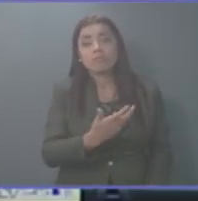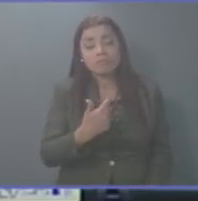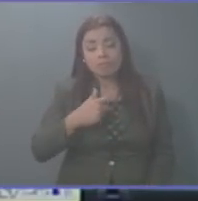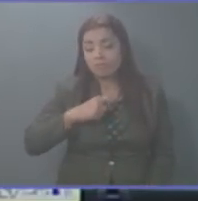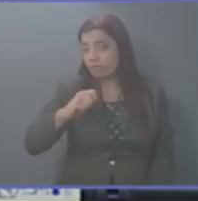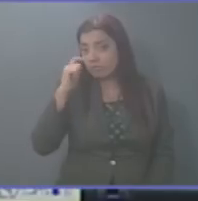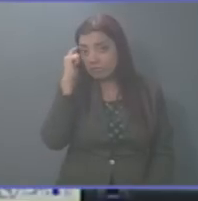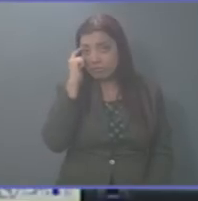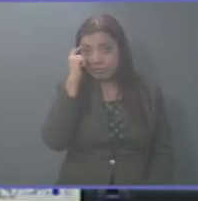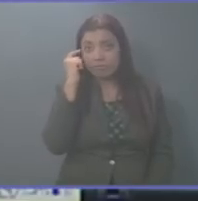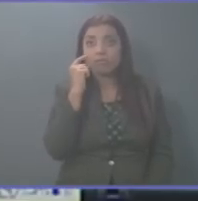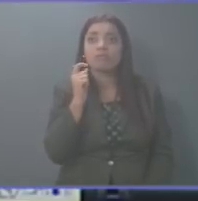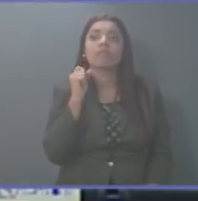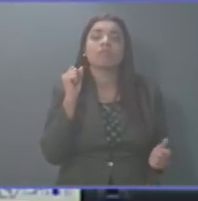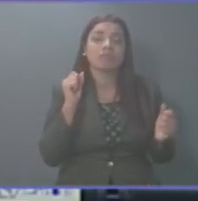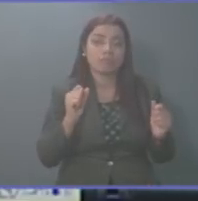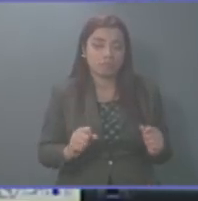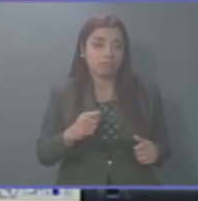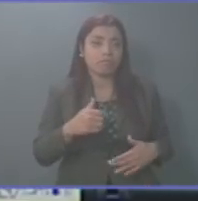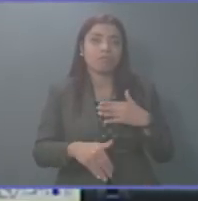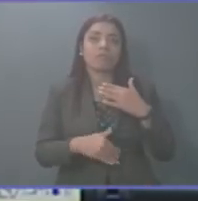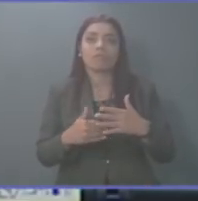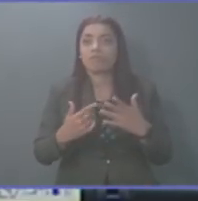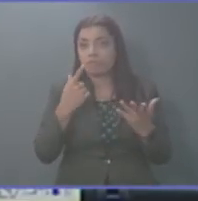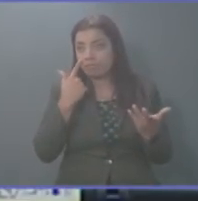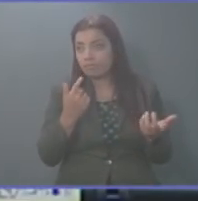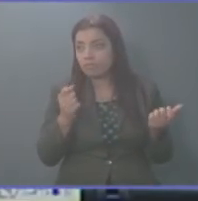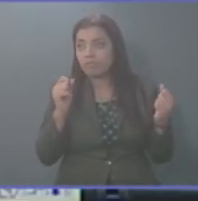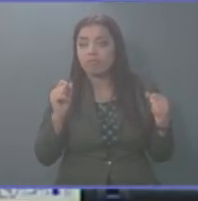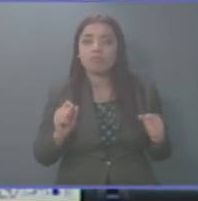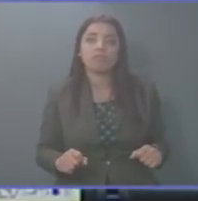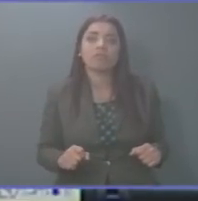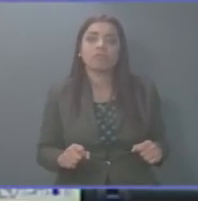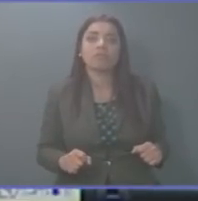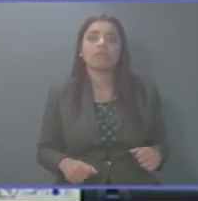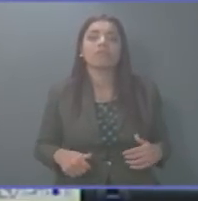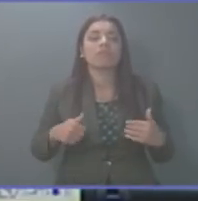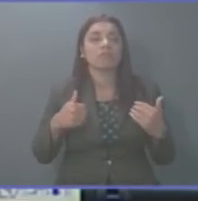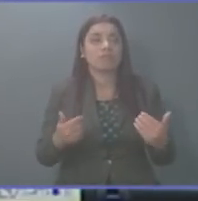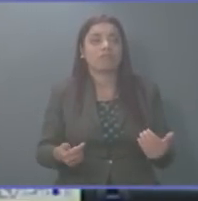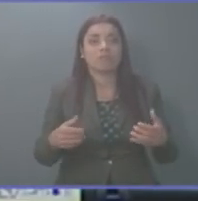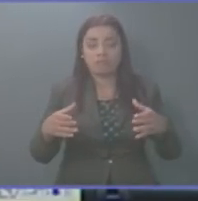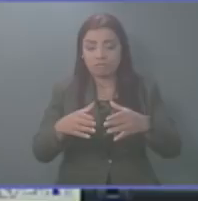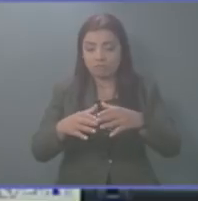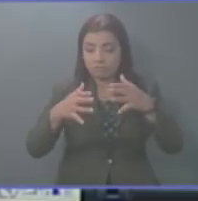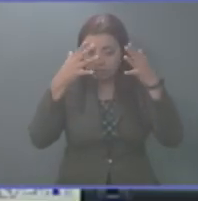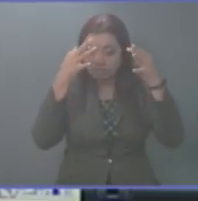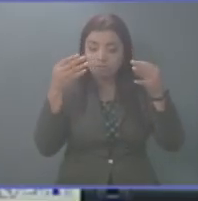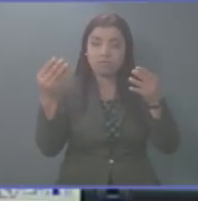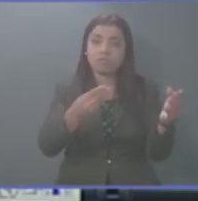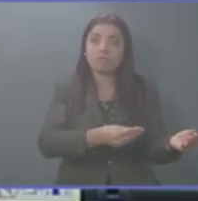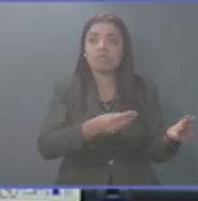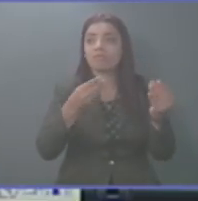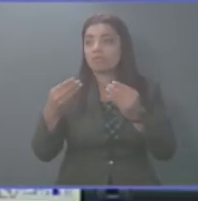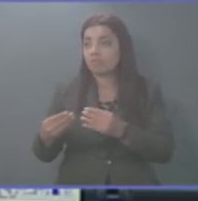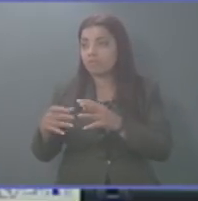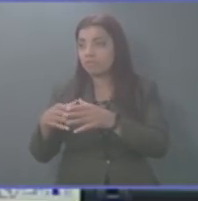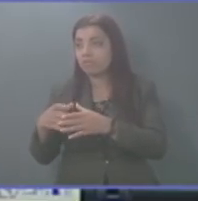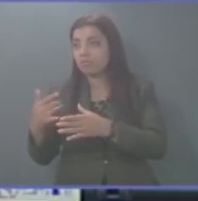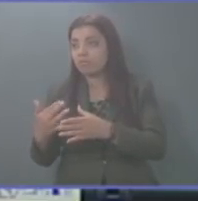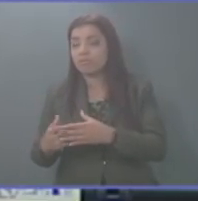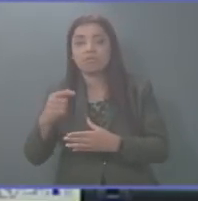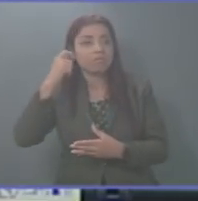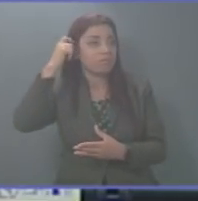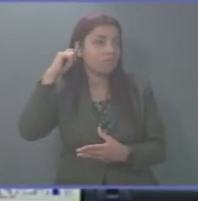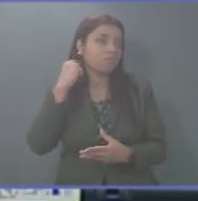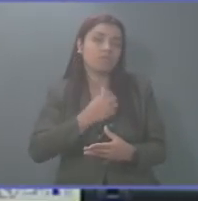de ser posible, se discuta la posibilidad de que este dictamen regrese a la comisión, que espere la propuesta del presidente de